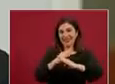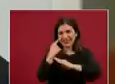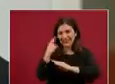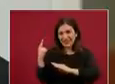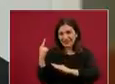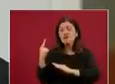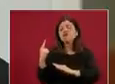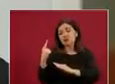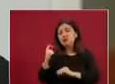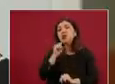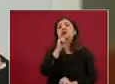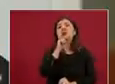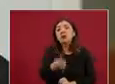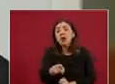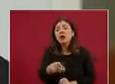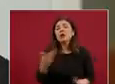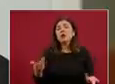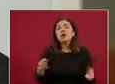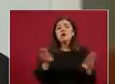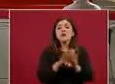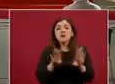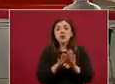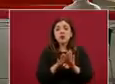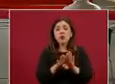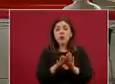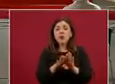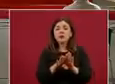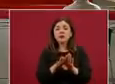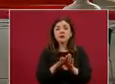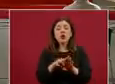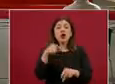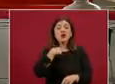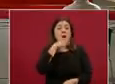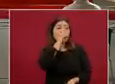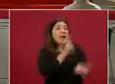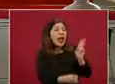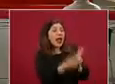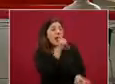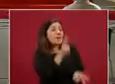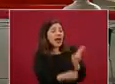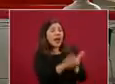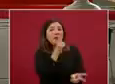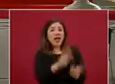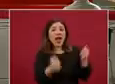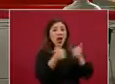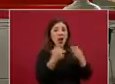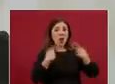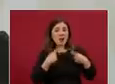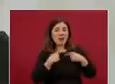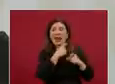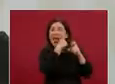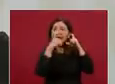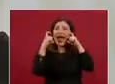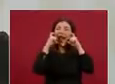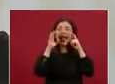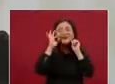hecho también de no platicar cuando uno se quita el cubreboca en